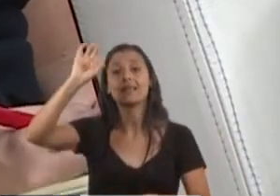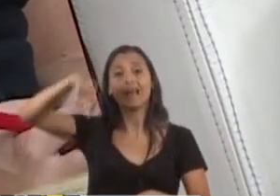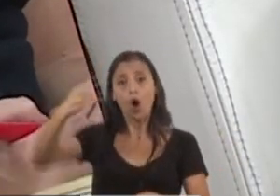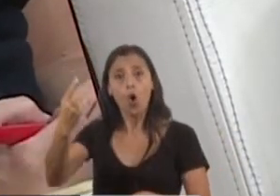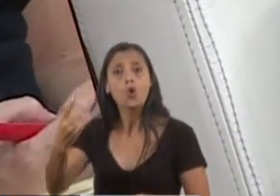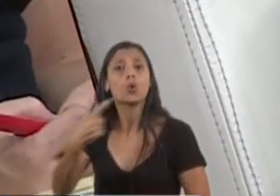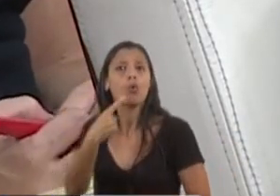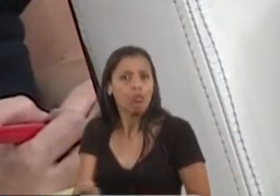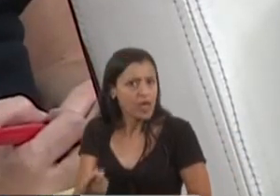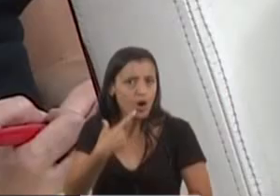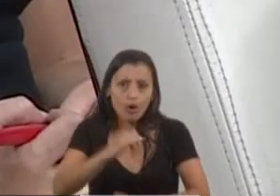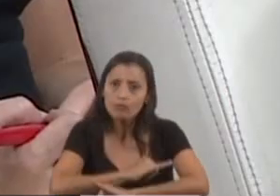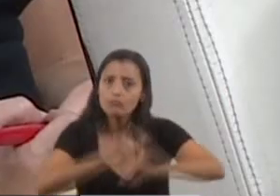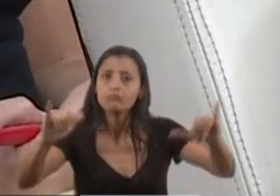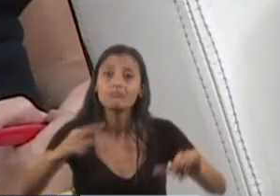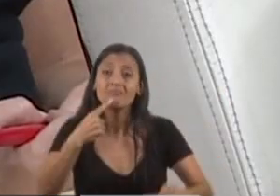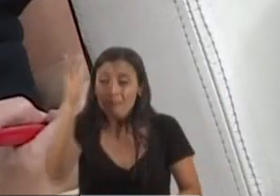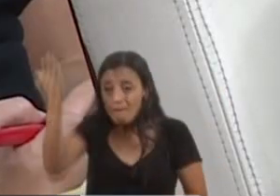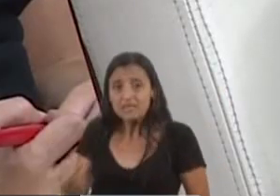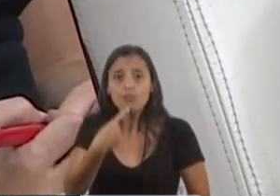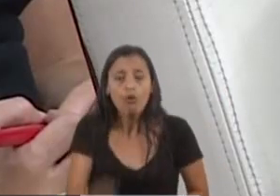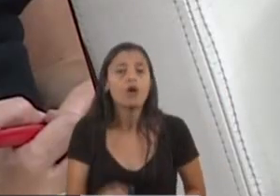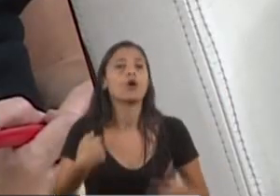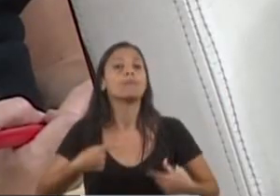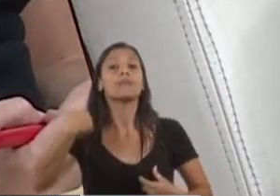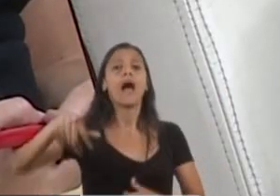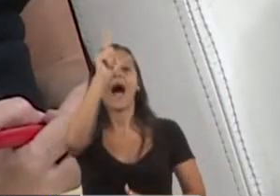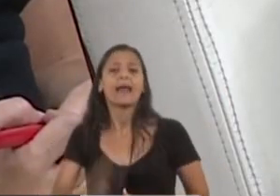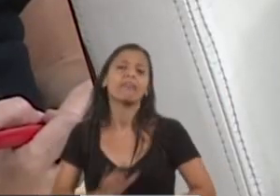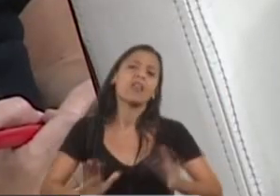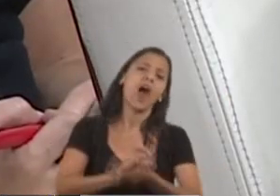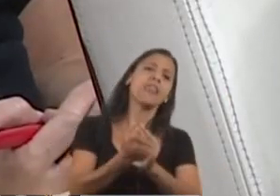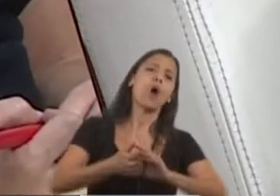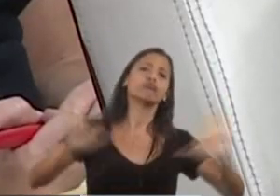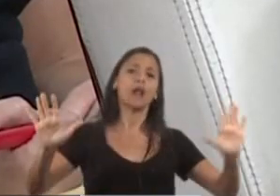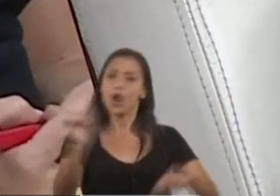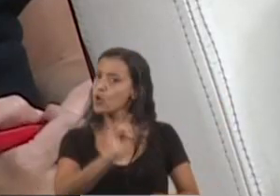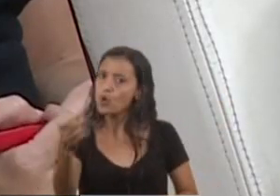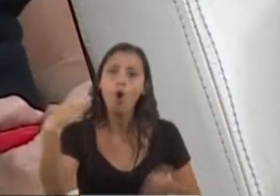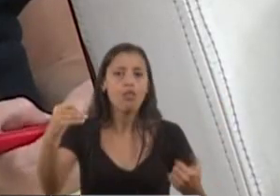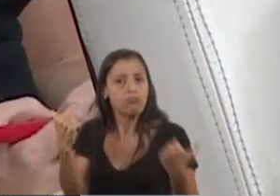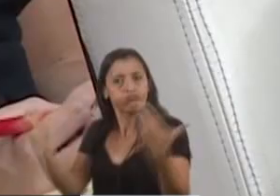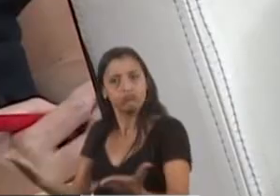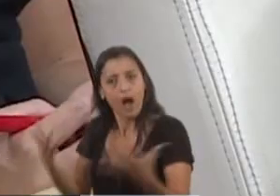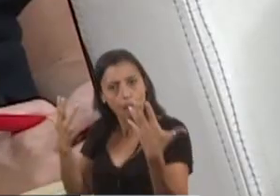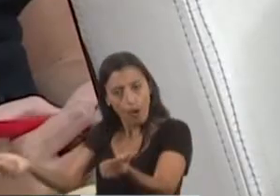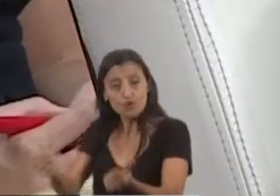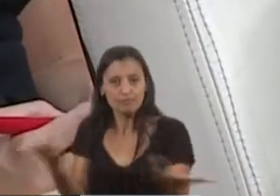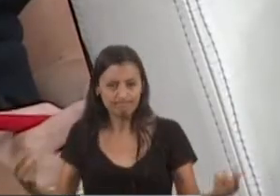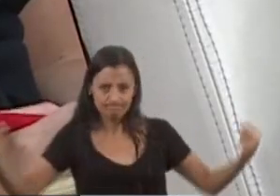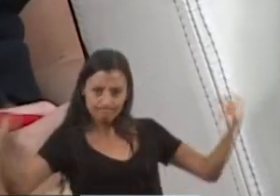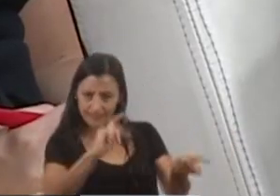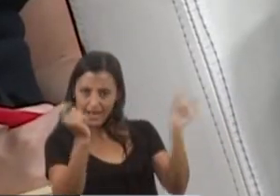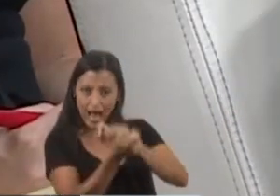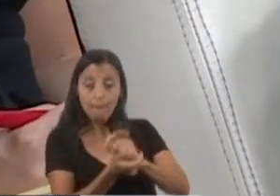Naciones Unidas, había anunciado el fin de la neutralidad argentina. Relacionado con esto, Trump